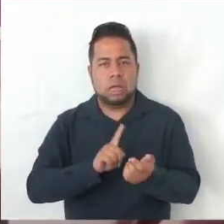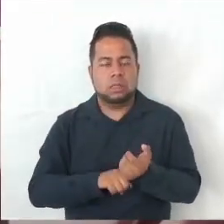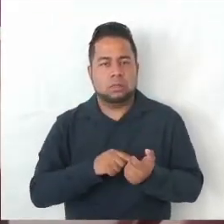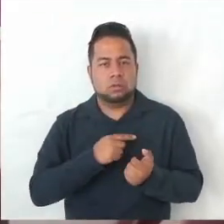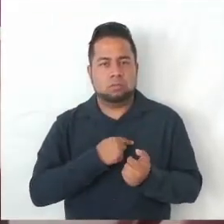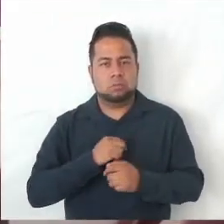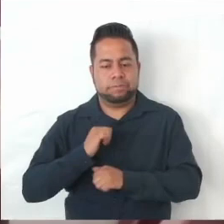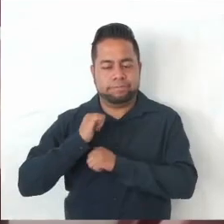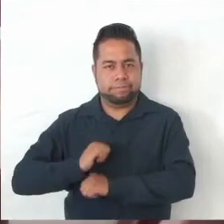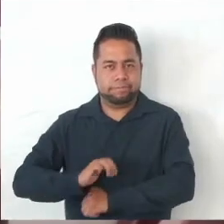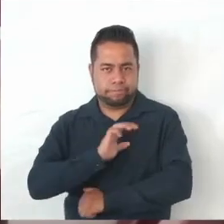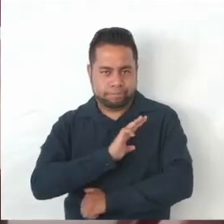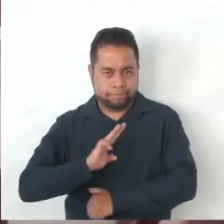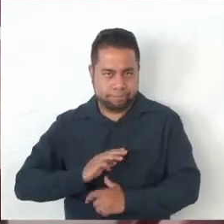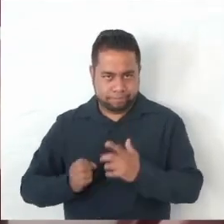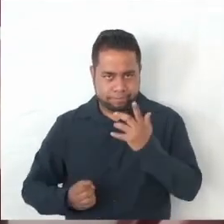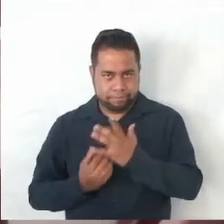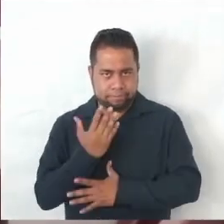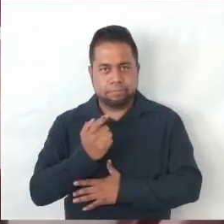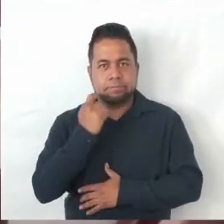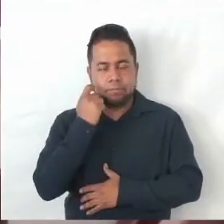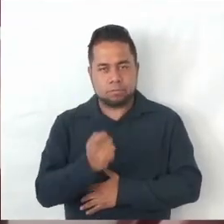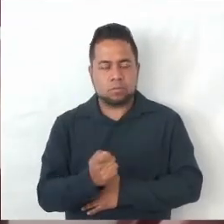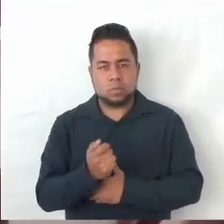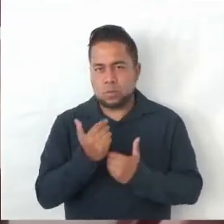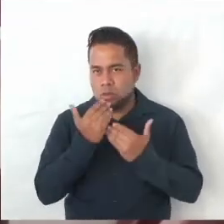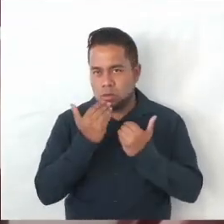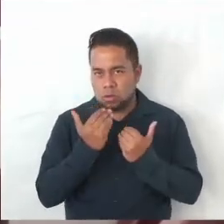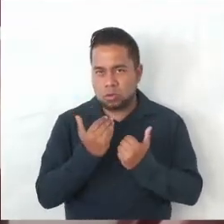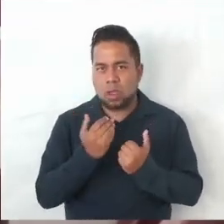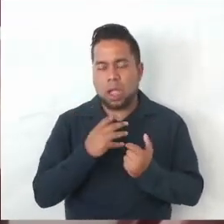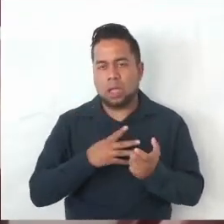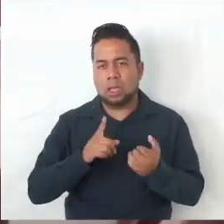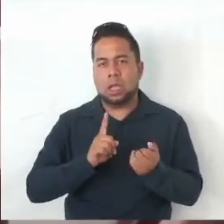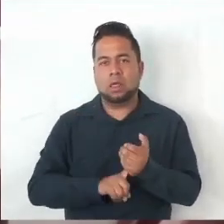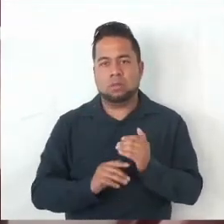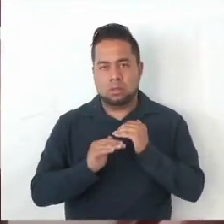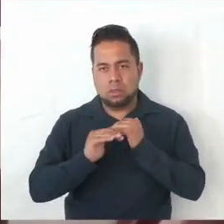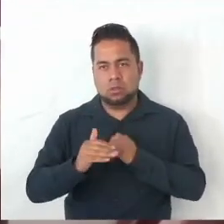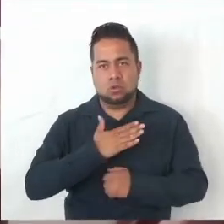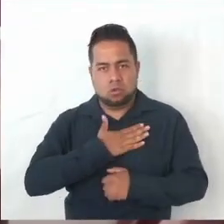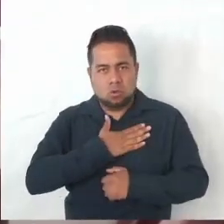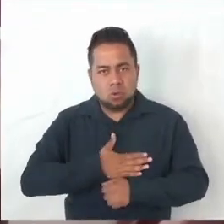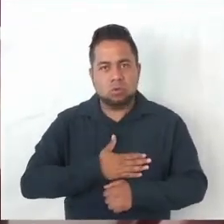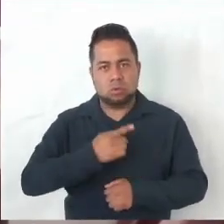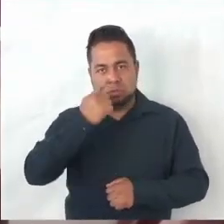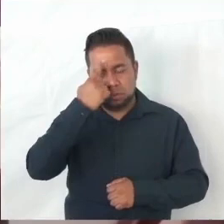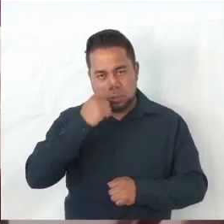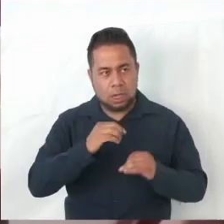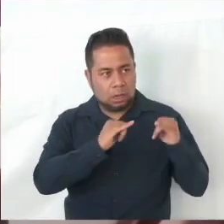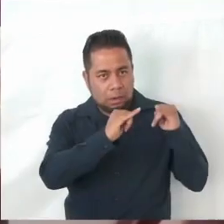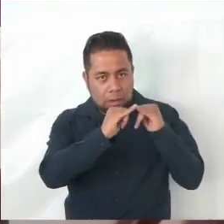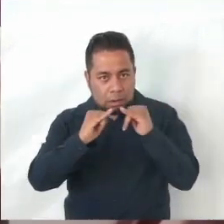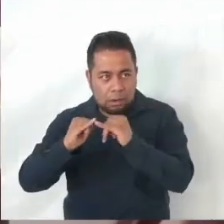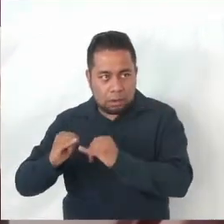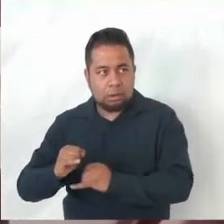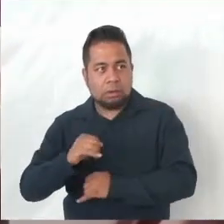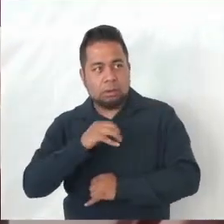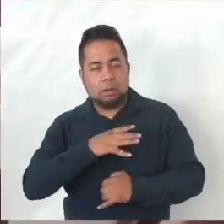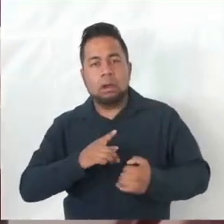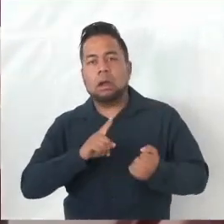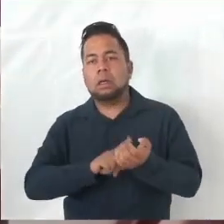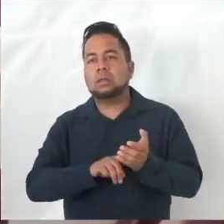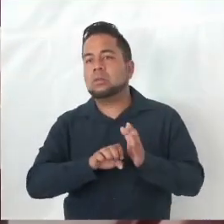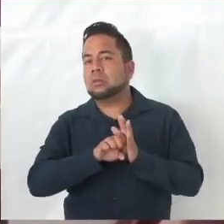del cargo. Es decir, no existe un criterio uniforme en las dependencias en las que prevalezca